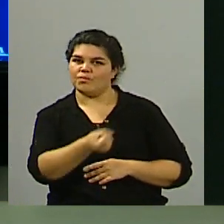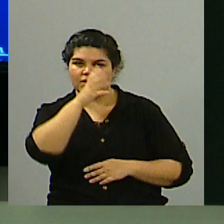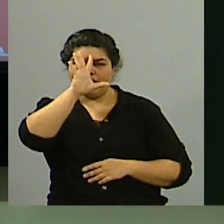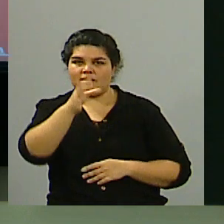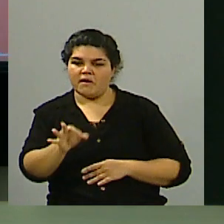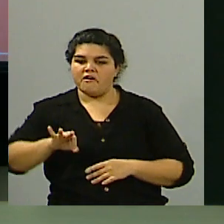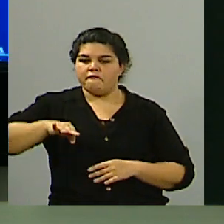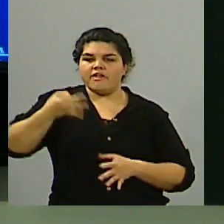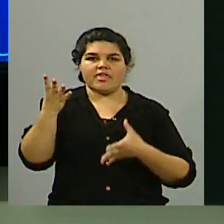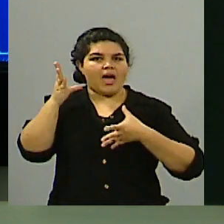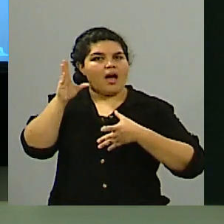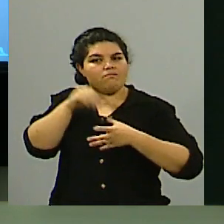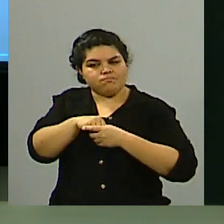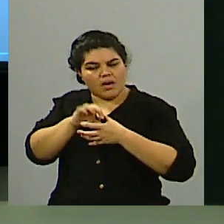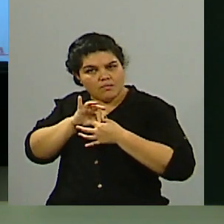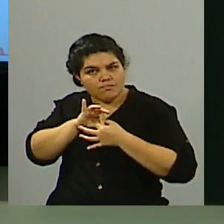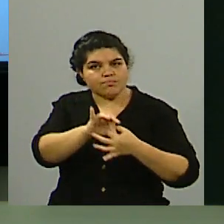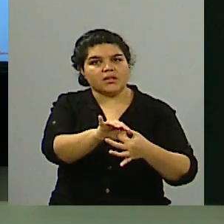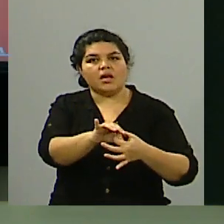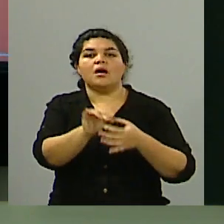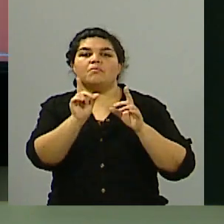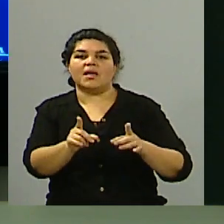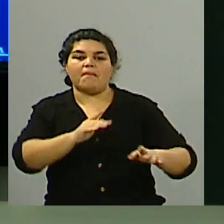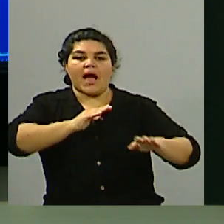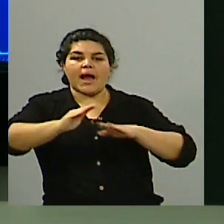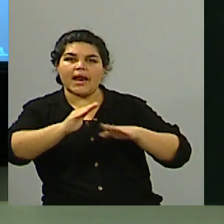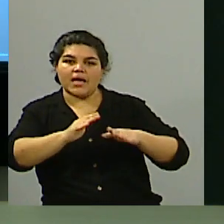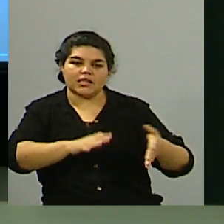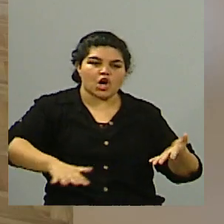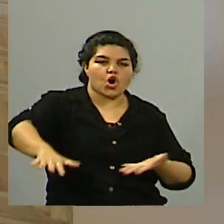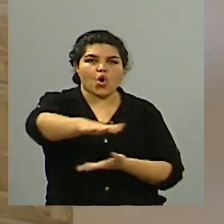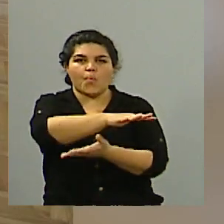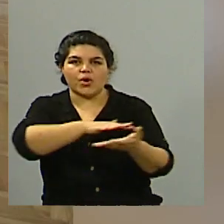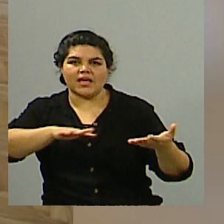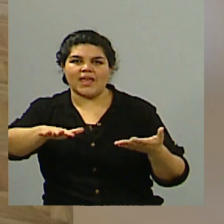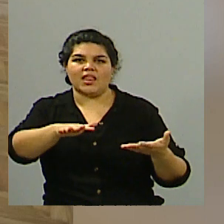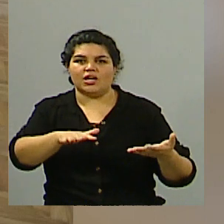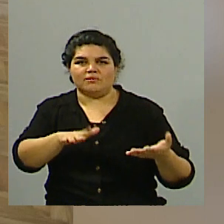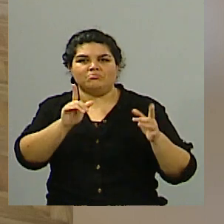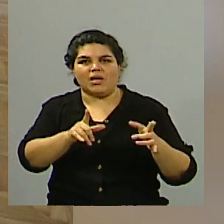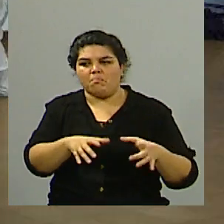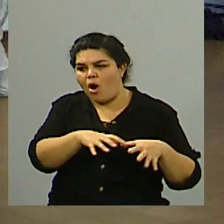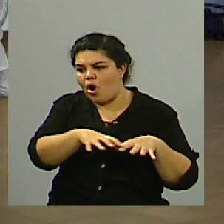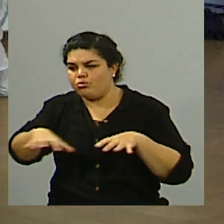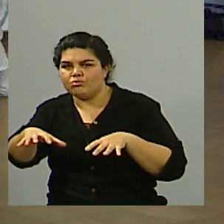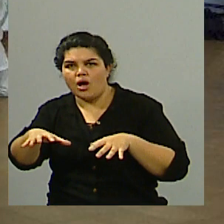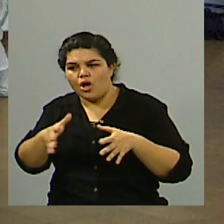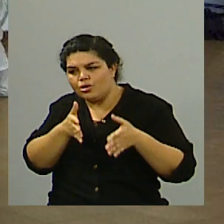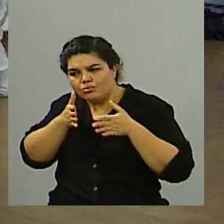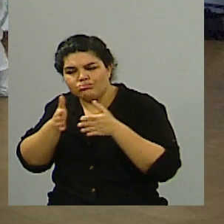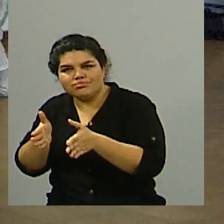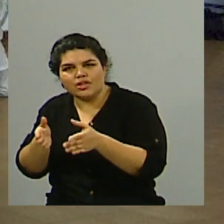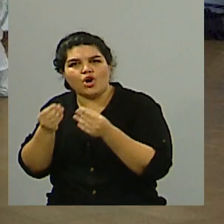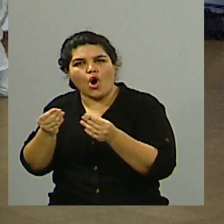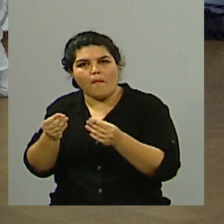que el crecimiento del karate se dé en la comunidad, en la sociedad, cómo sumás y cómo derramás todo eso en otras personas que estén interesadas en hacer el karate. Así, ya